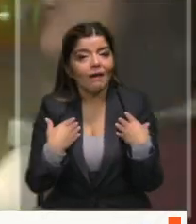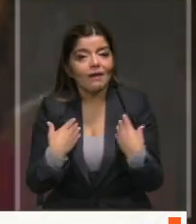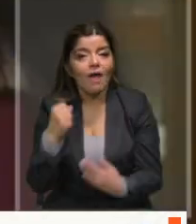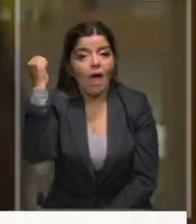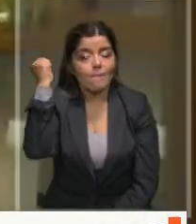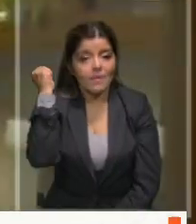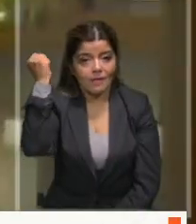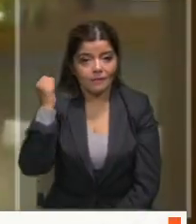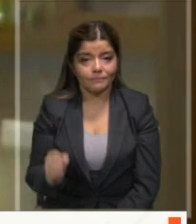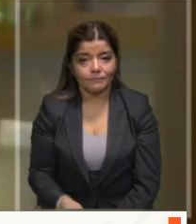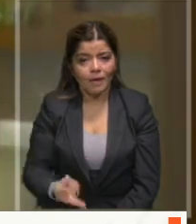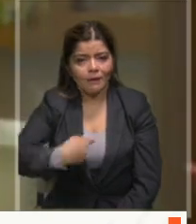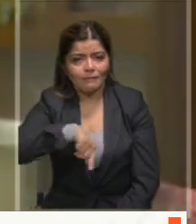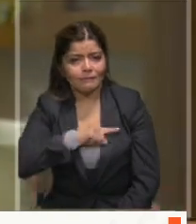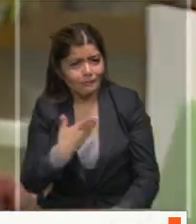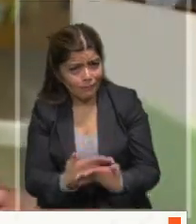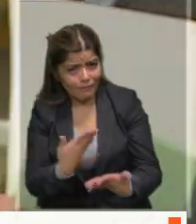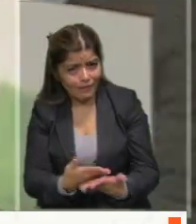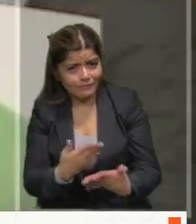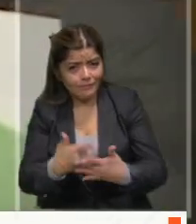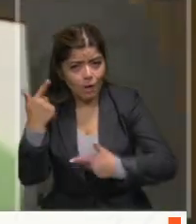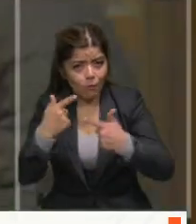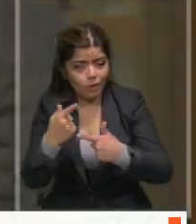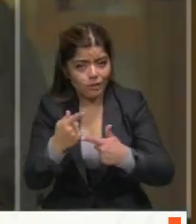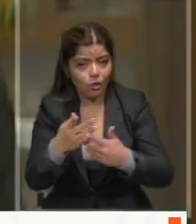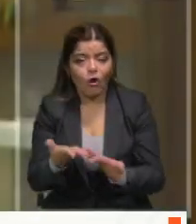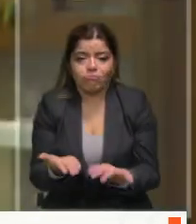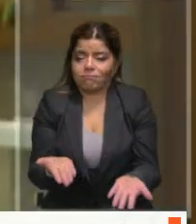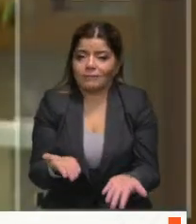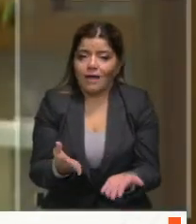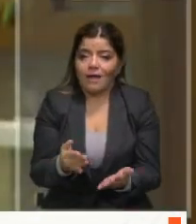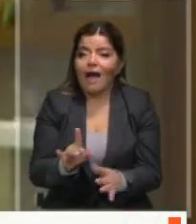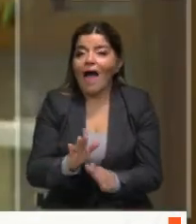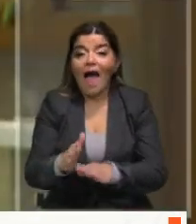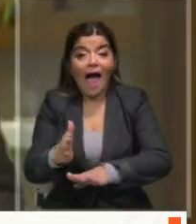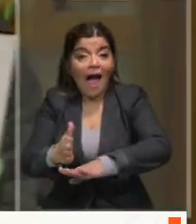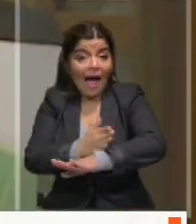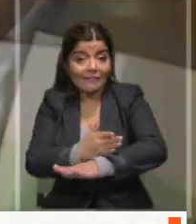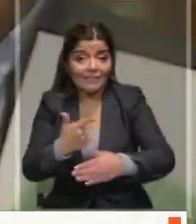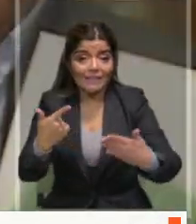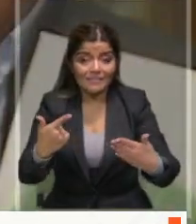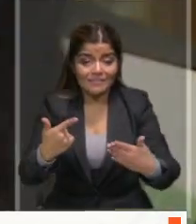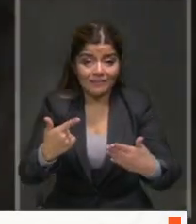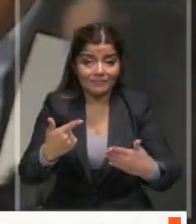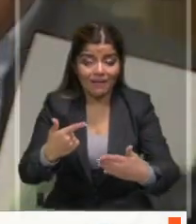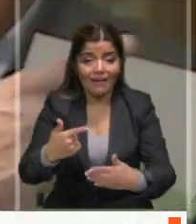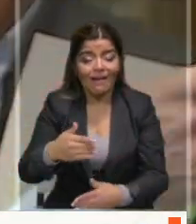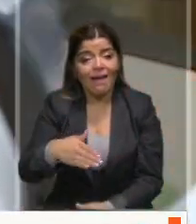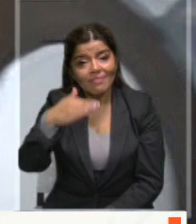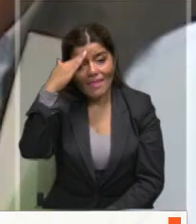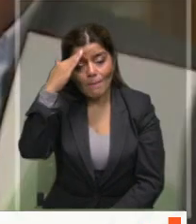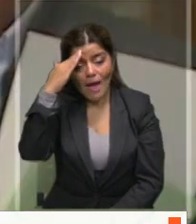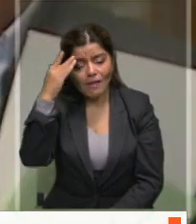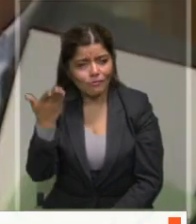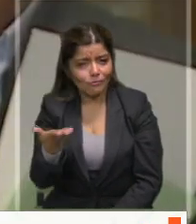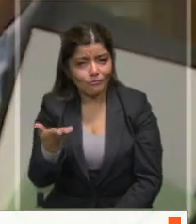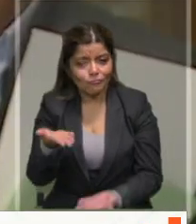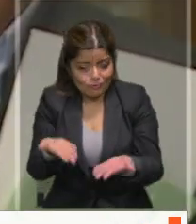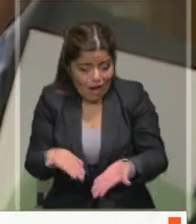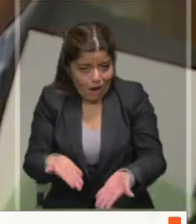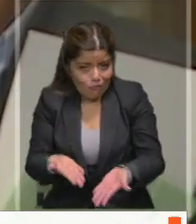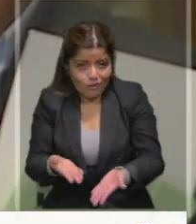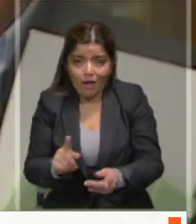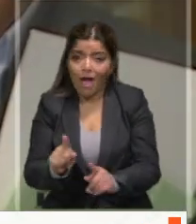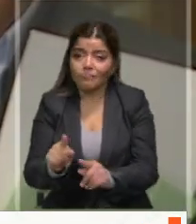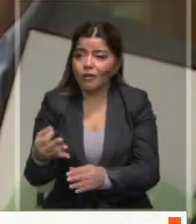Piñera si hubiéramos querido tener un aprovechamiento político la interpelación la tenemos después de antes del Siete de mayo no después para quienes quieran instalar Eso me parece que